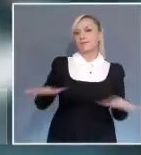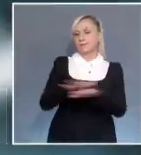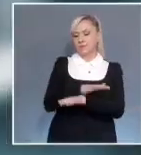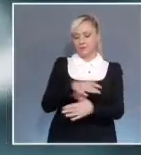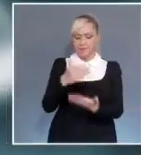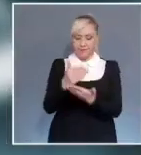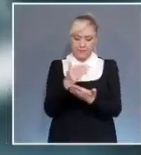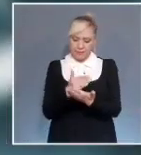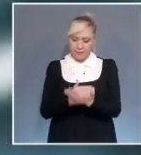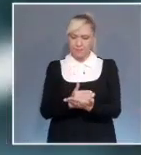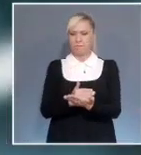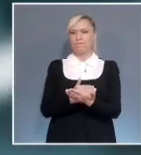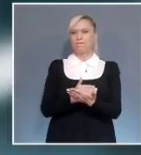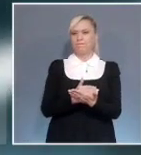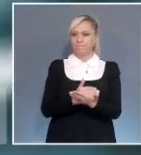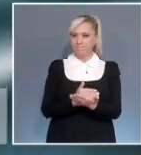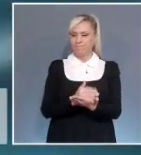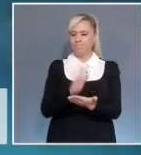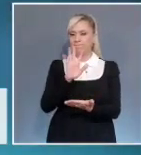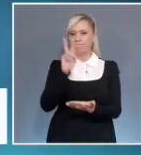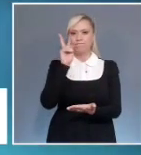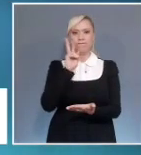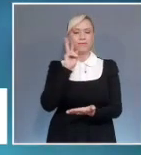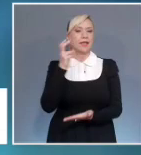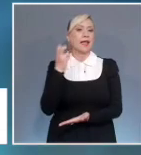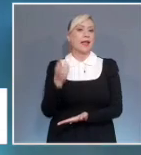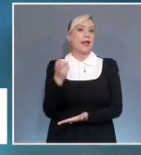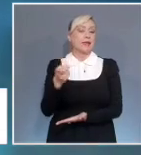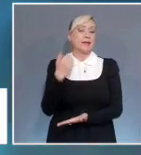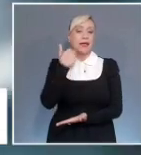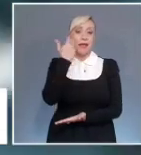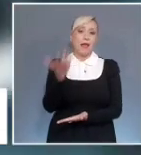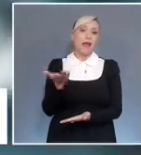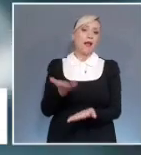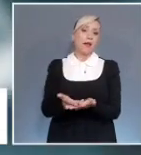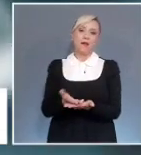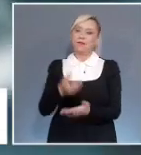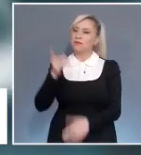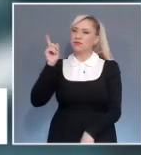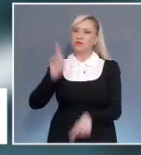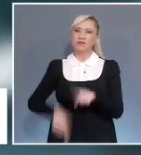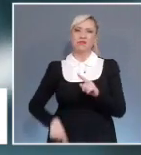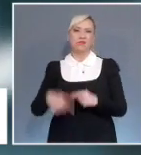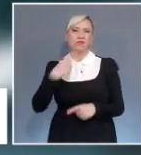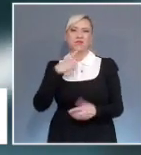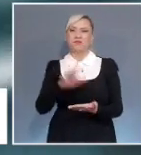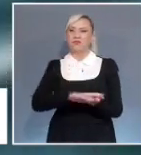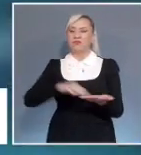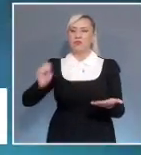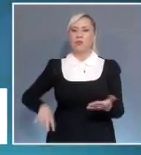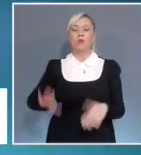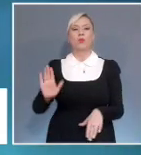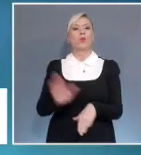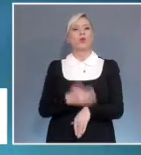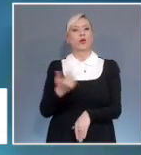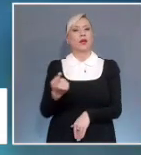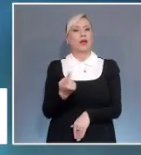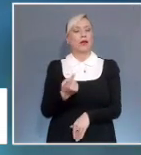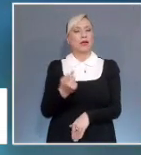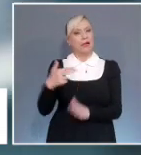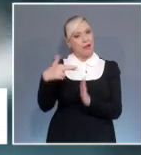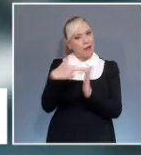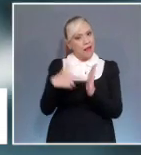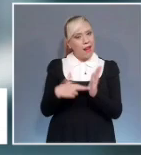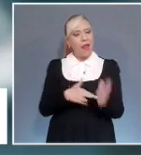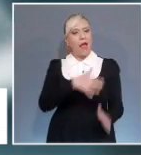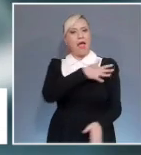Procedimientos Electorales. El proyecto propone desechar la demanda debido a que se impugna una norma general cuyo control